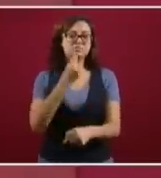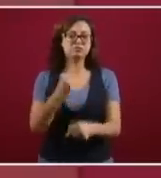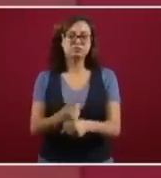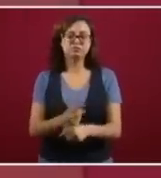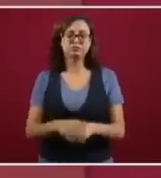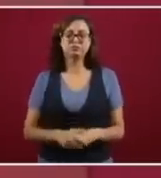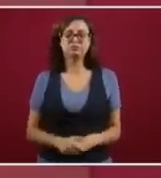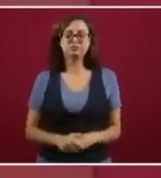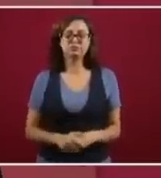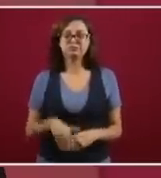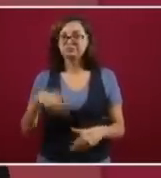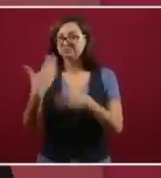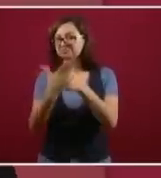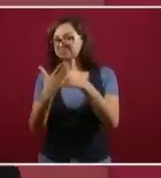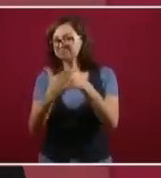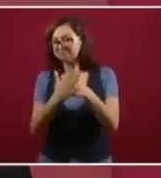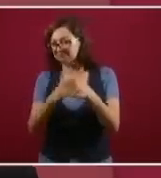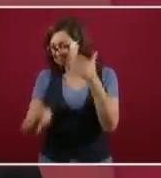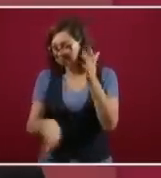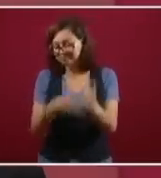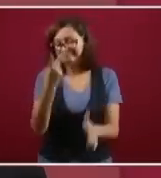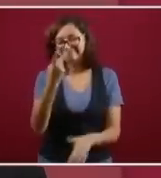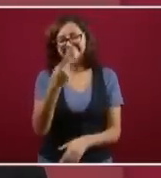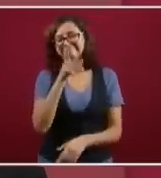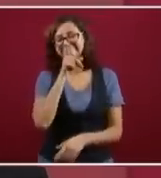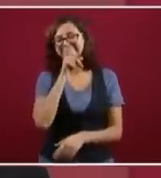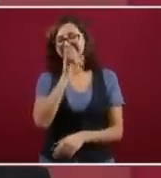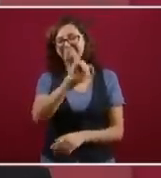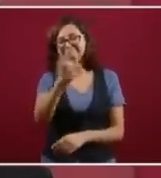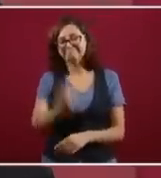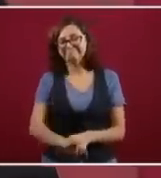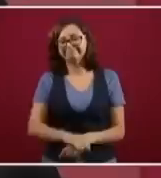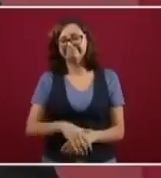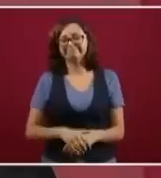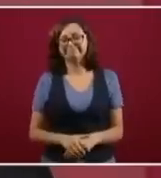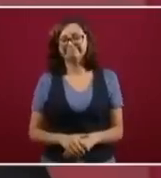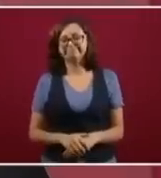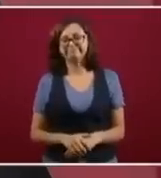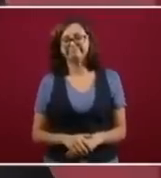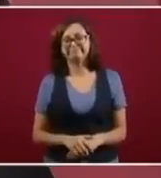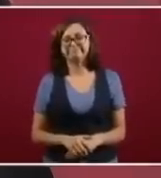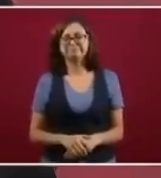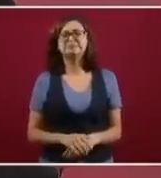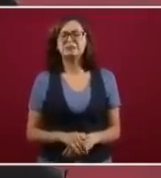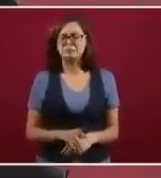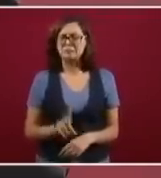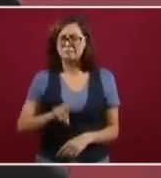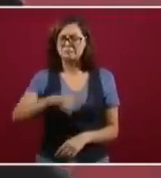No se les va a volver a presentar una oportunidad así. Pueden ganar más,